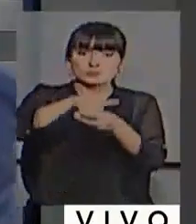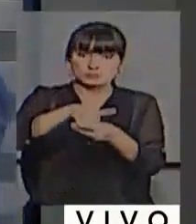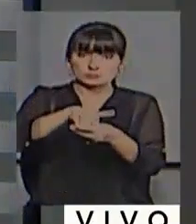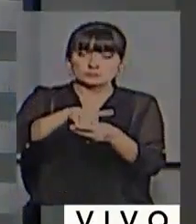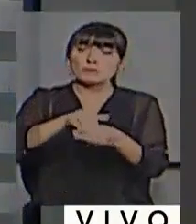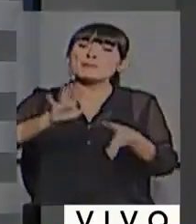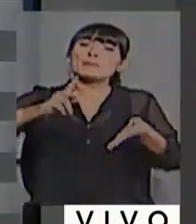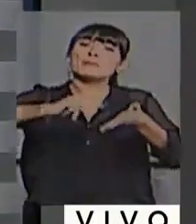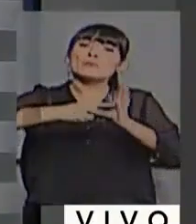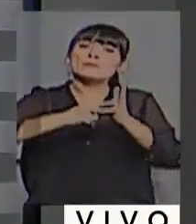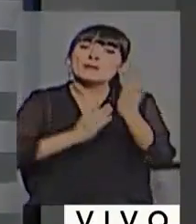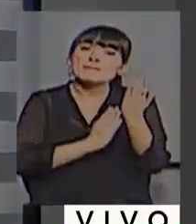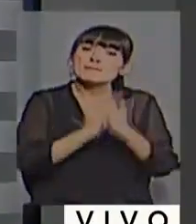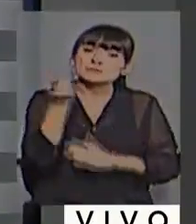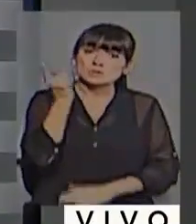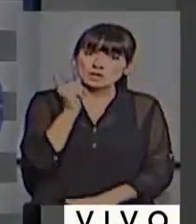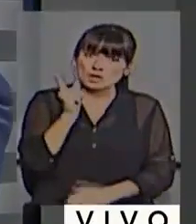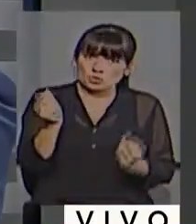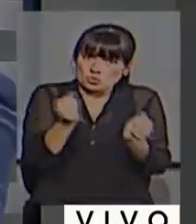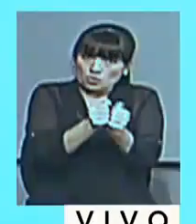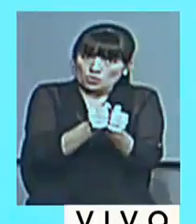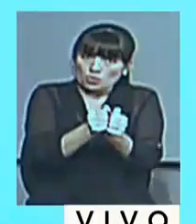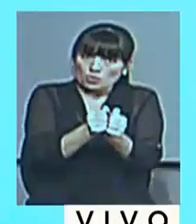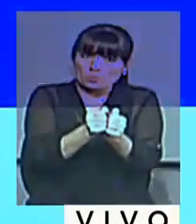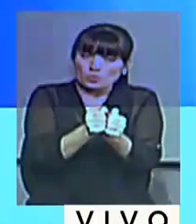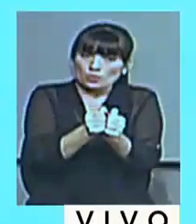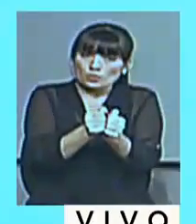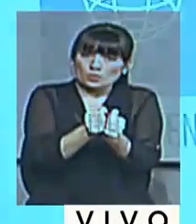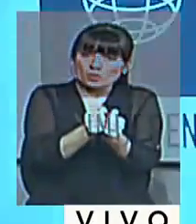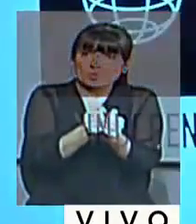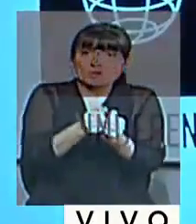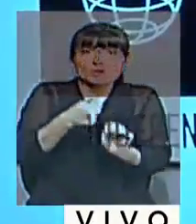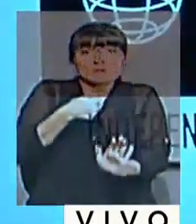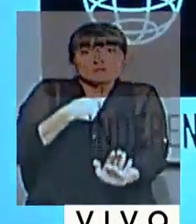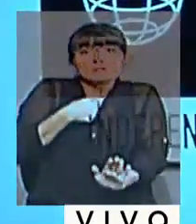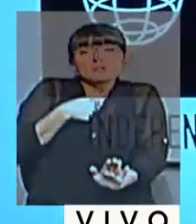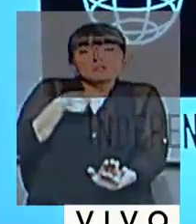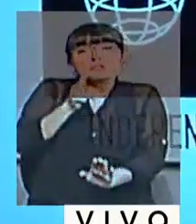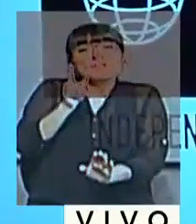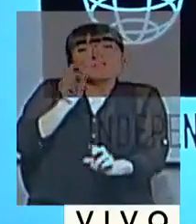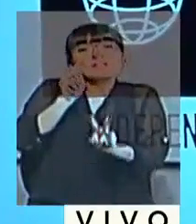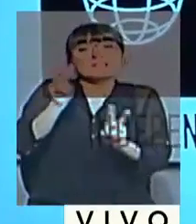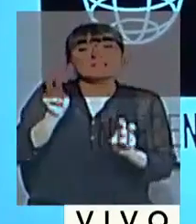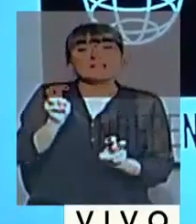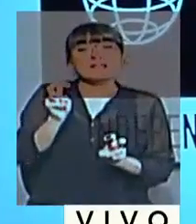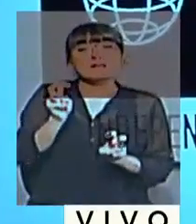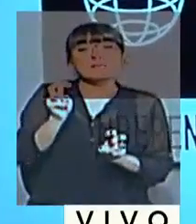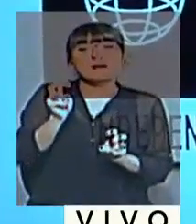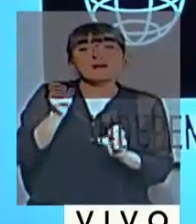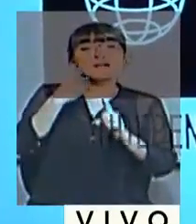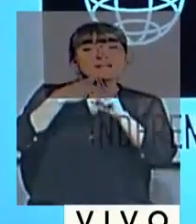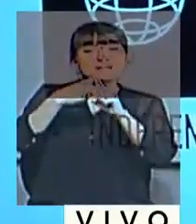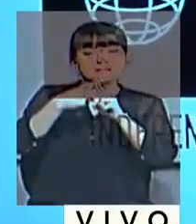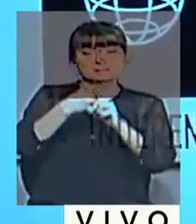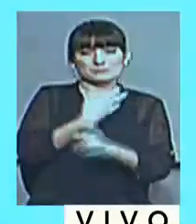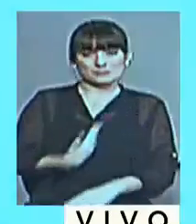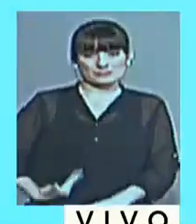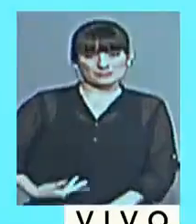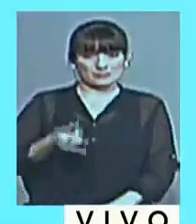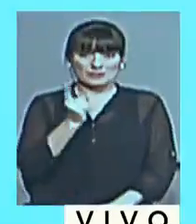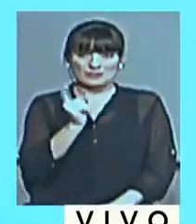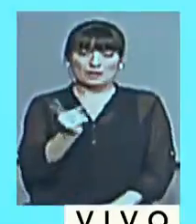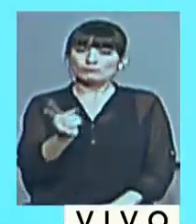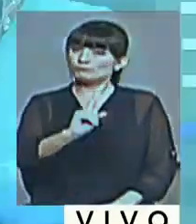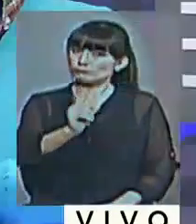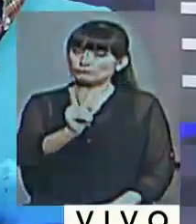relevantes... Con Lago? ¿No partió con Lagos el problema? Yo diría que no es un tema del expresidente Lagos.